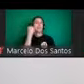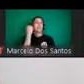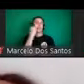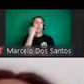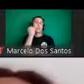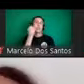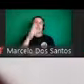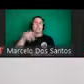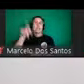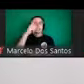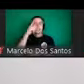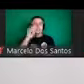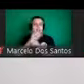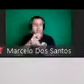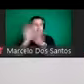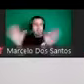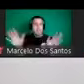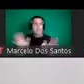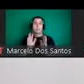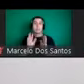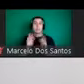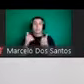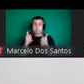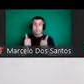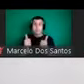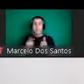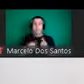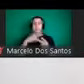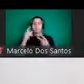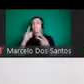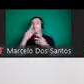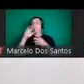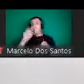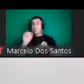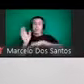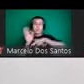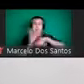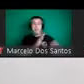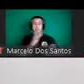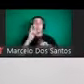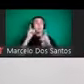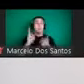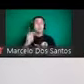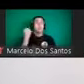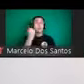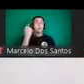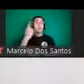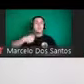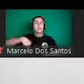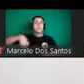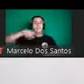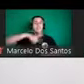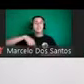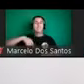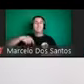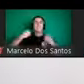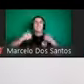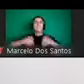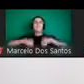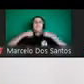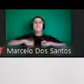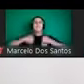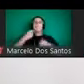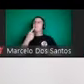sabemos que se dice persona con discapacidad, pero ¿qué pasa? A la hora de llevarlo a la práctica, a la hora de analizar una situación